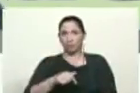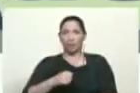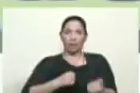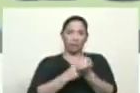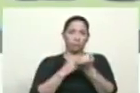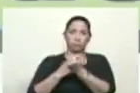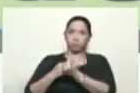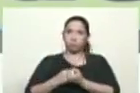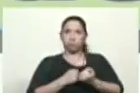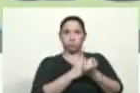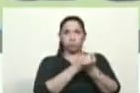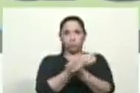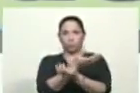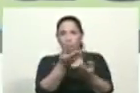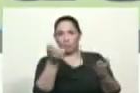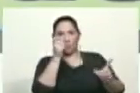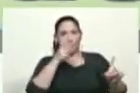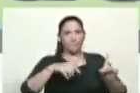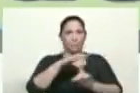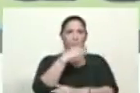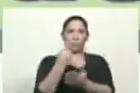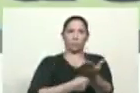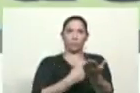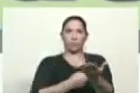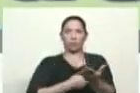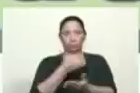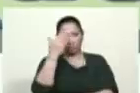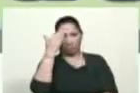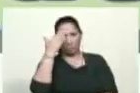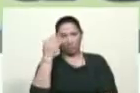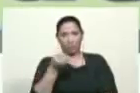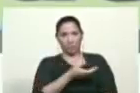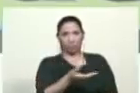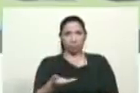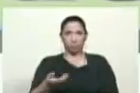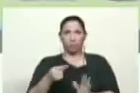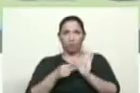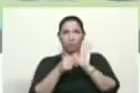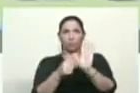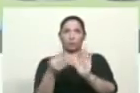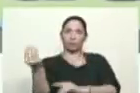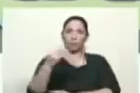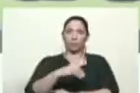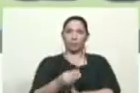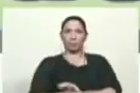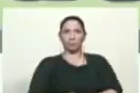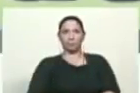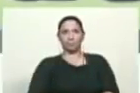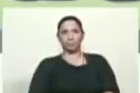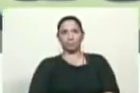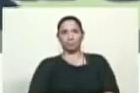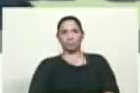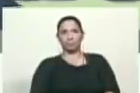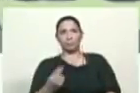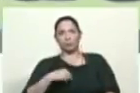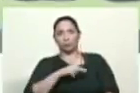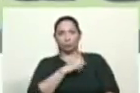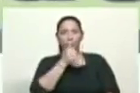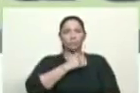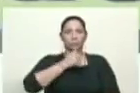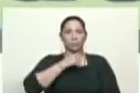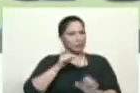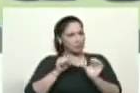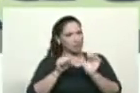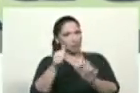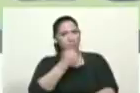apoyo de todos los pueblos hermanos, como sabemos, y esta es una demostración más de ello, estamos resistiendo,